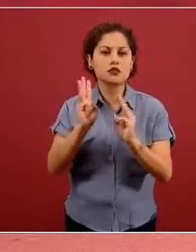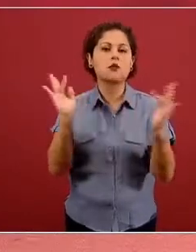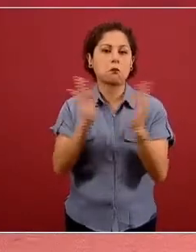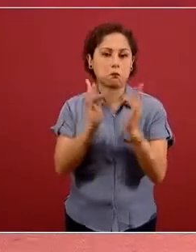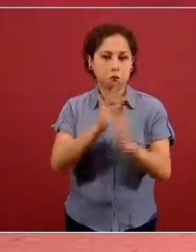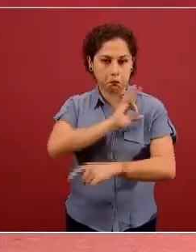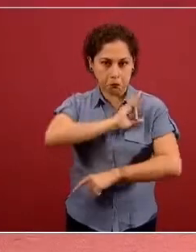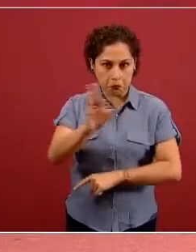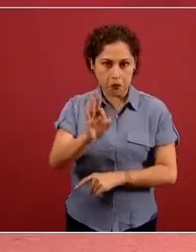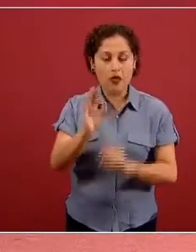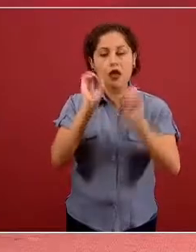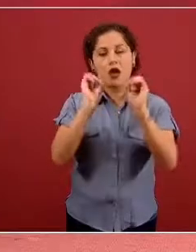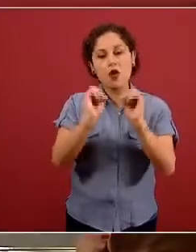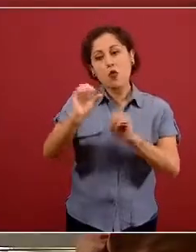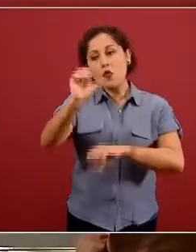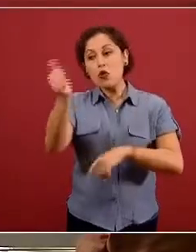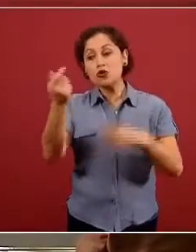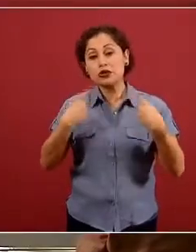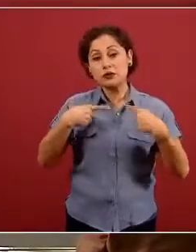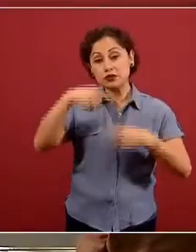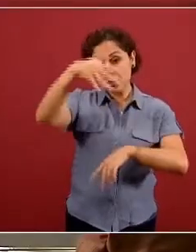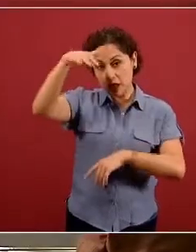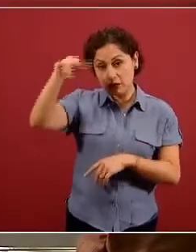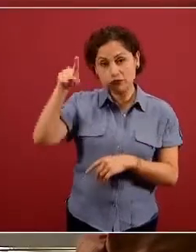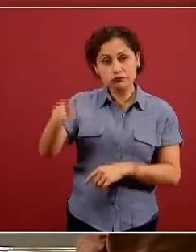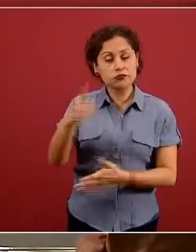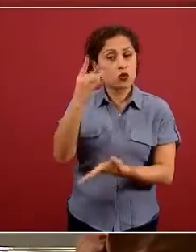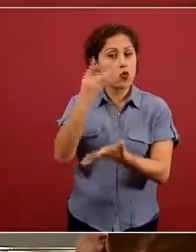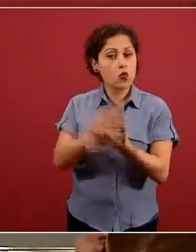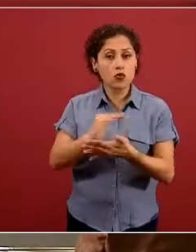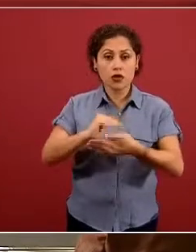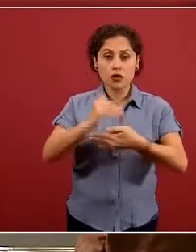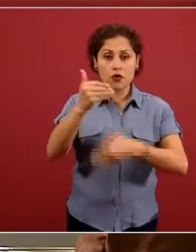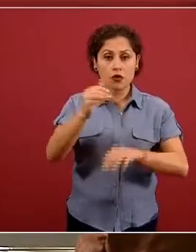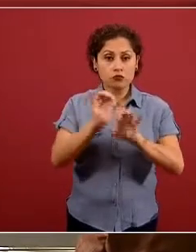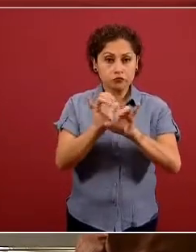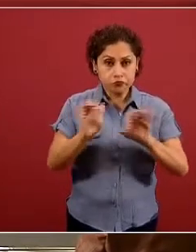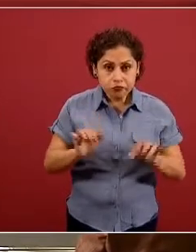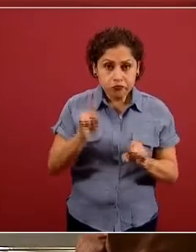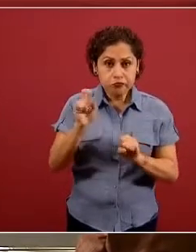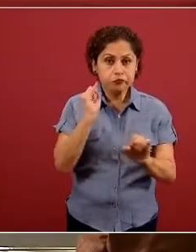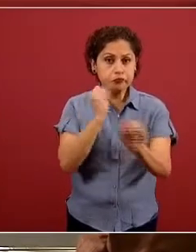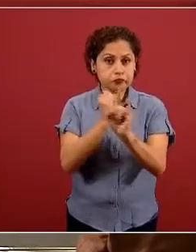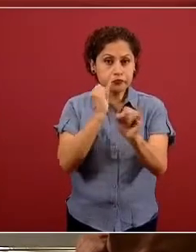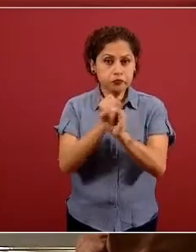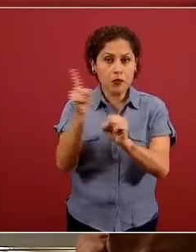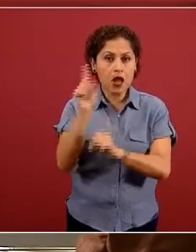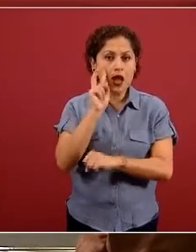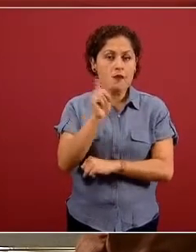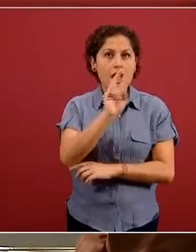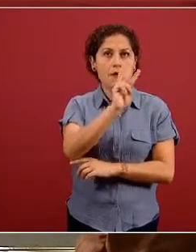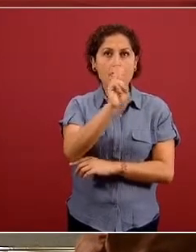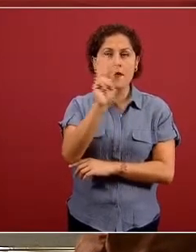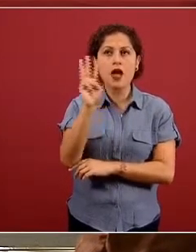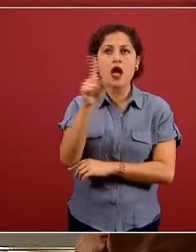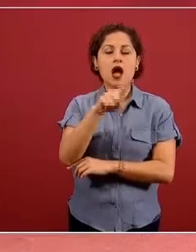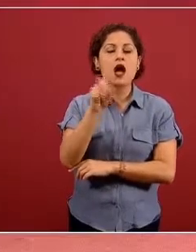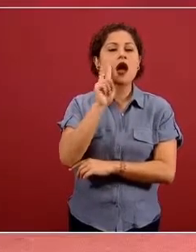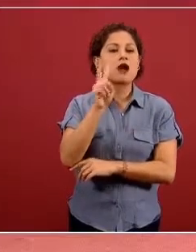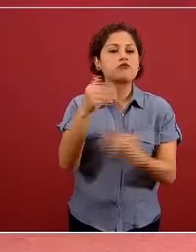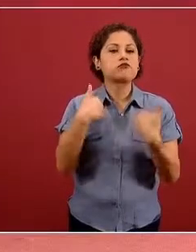distancia. El que solo utiliza una computadora y se mete a internet puede hacerlo